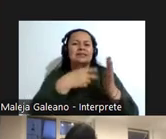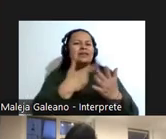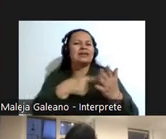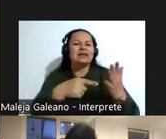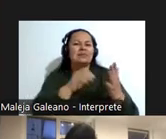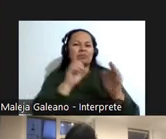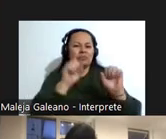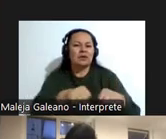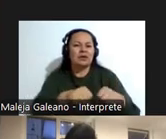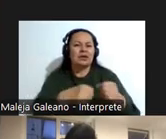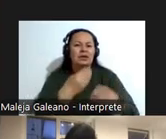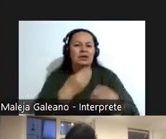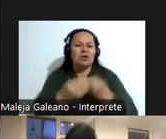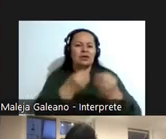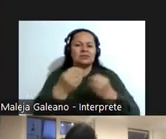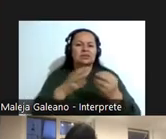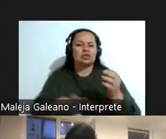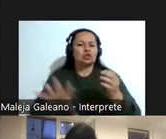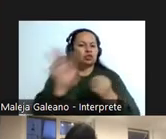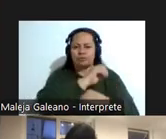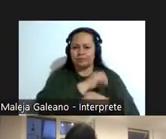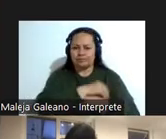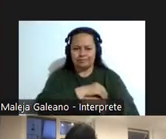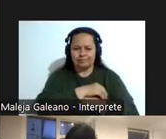podemos cartografiarlo todo.